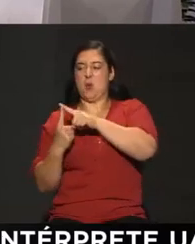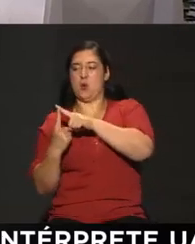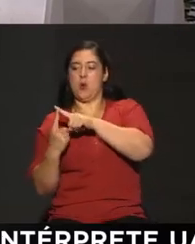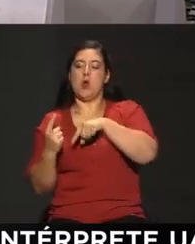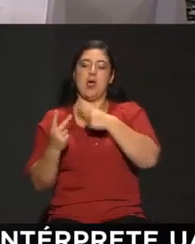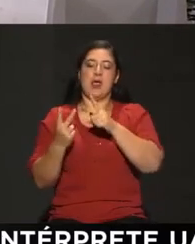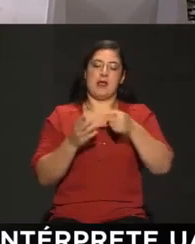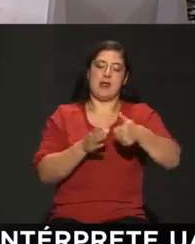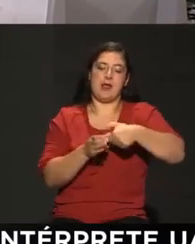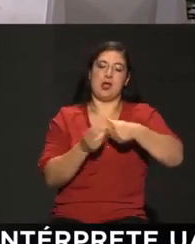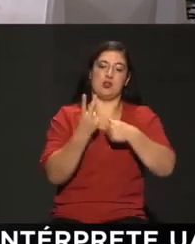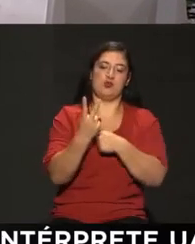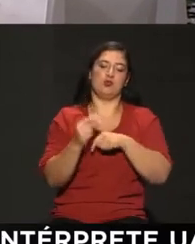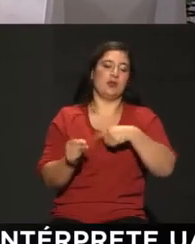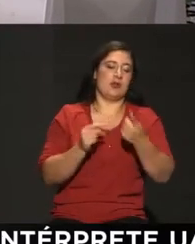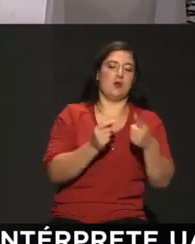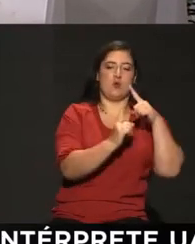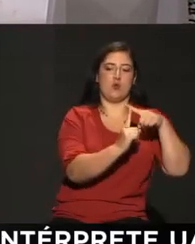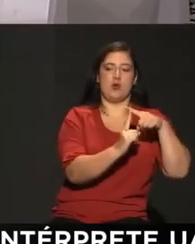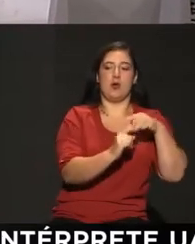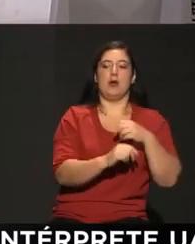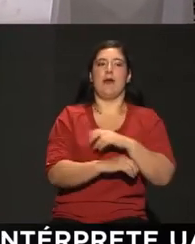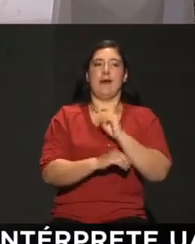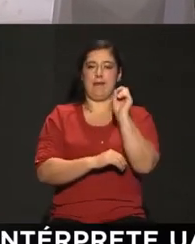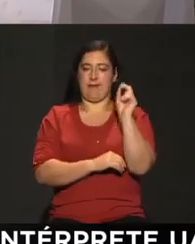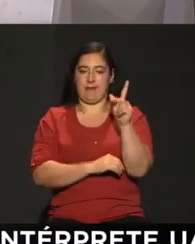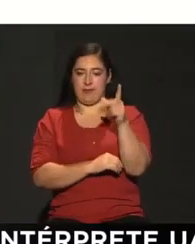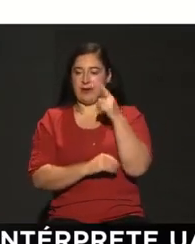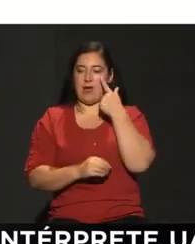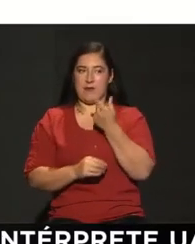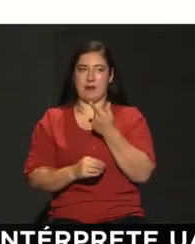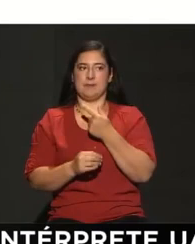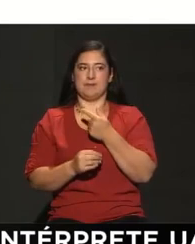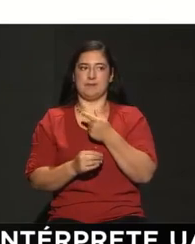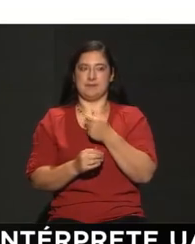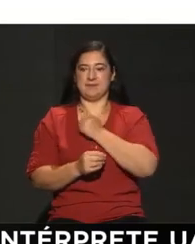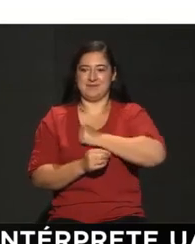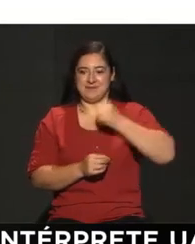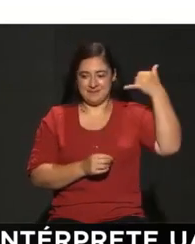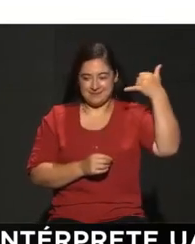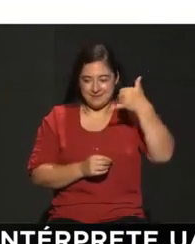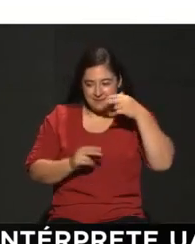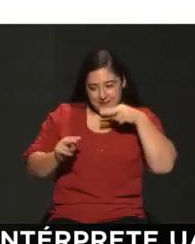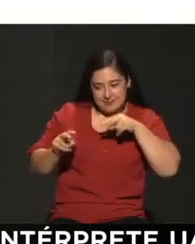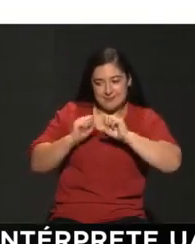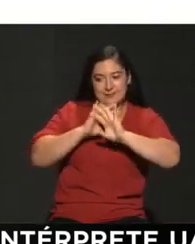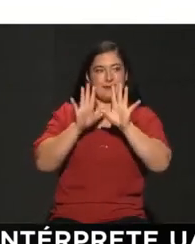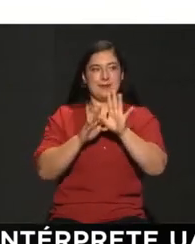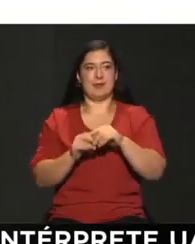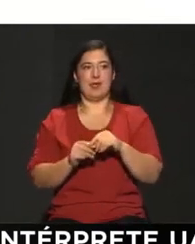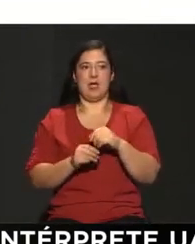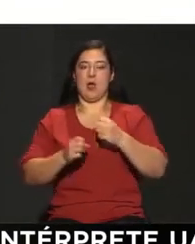Que este dure uno, la lata 2 y otra vez 1. Listo. Entonces, coloquemos acá. Este va a durar, le voy a pedir a la cámara que se acerque,